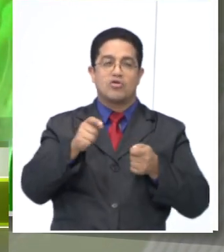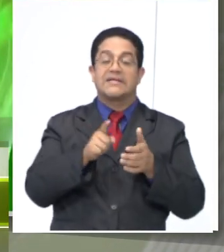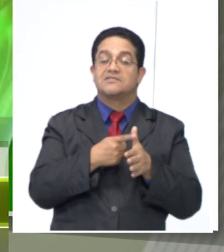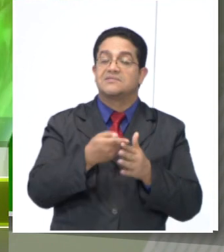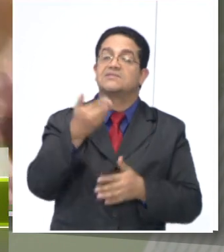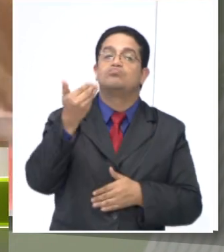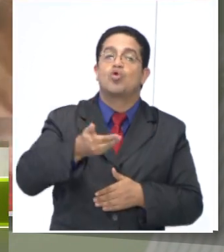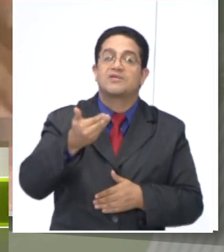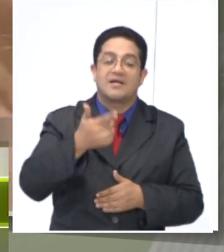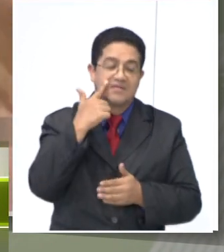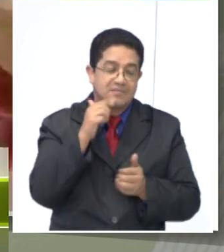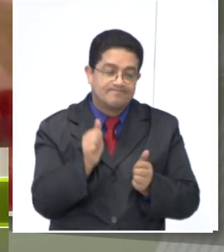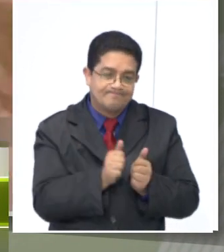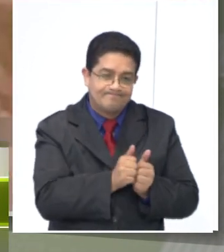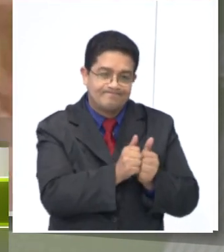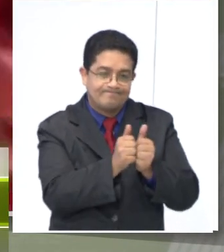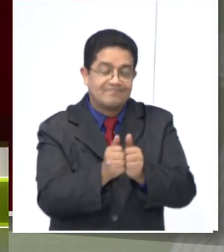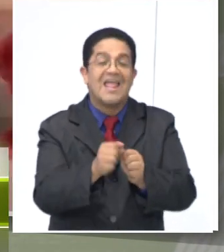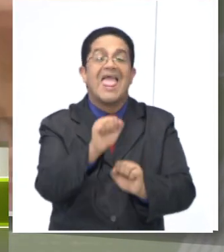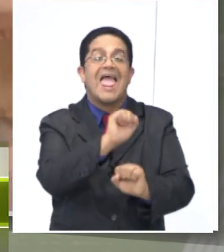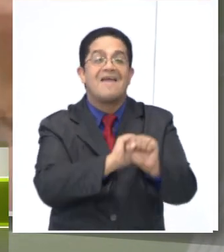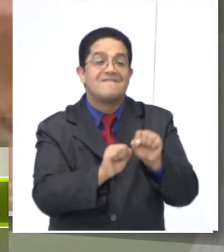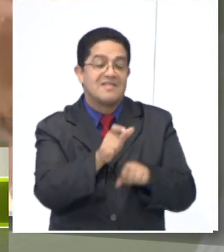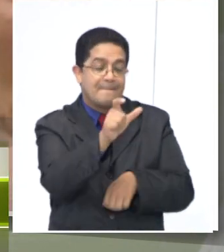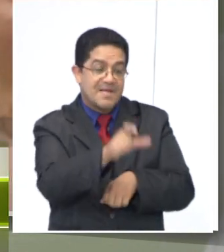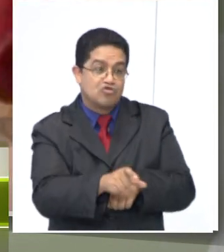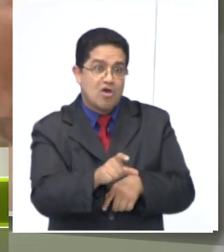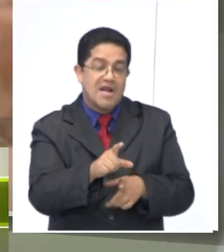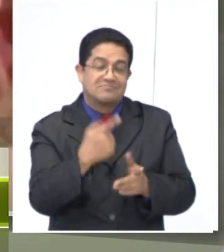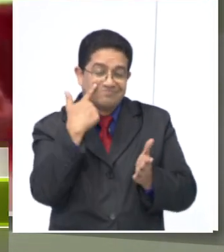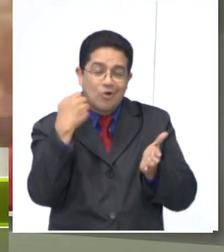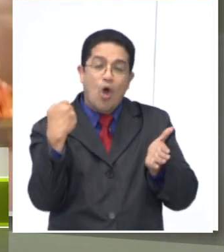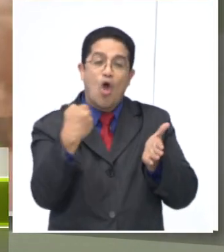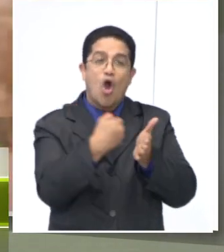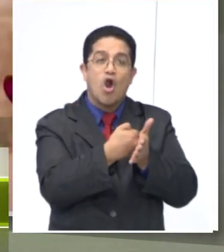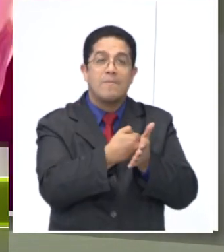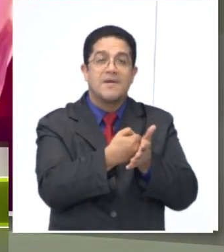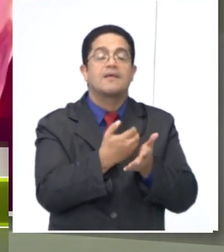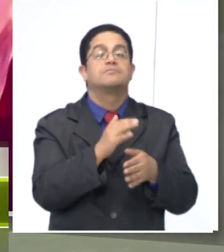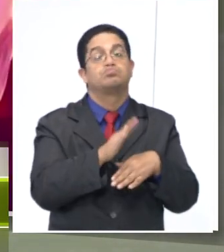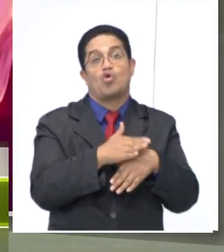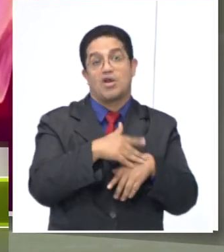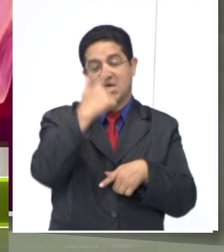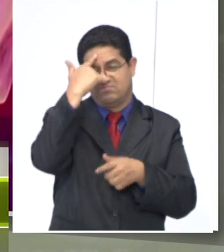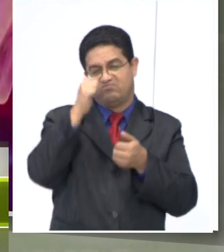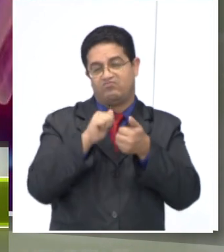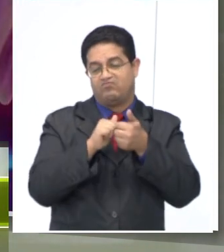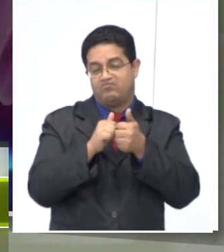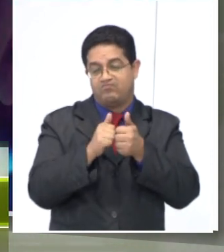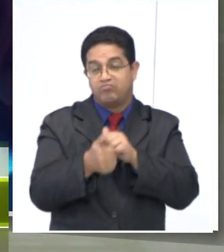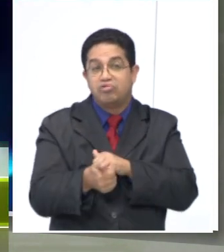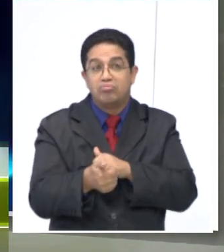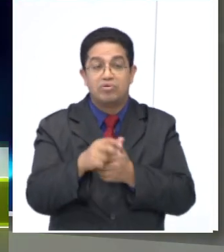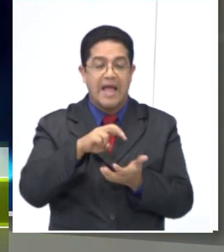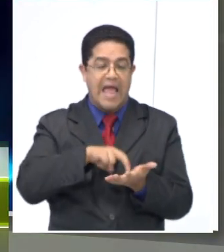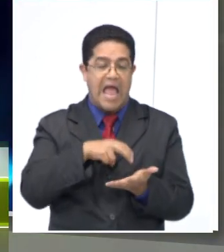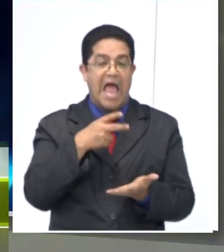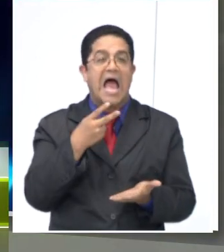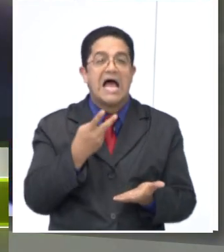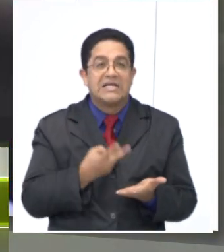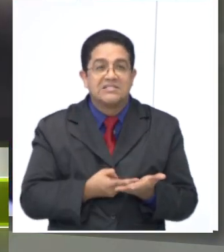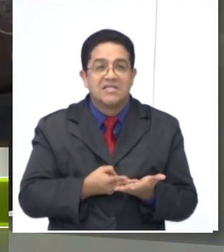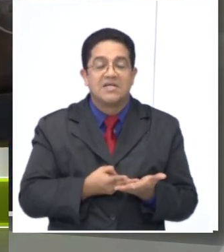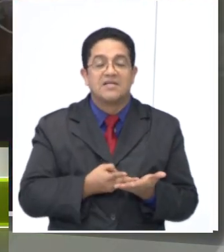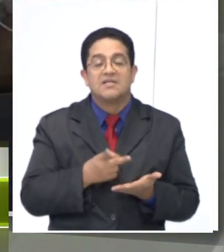es acompañar al paciente, evitar que tenga algún tipo de lesión porque pudiera haber tenido pérdida del tono muscular y haberse caído. Y es